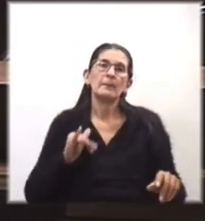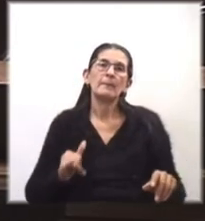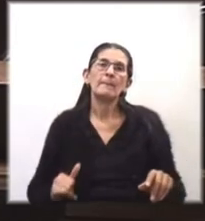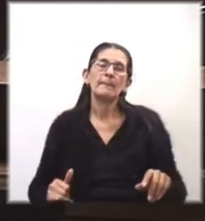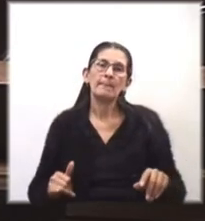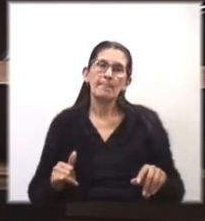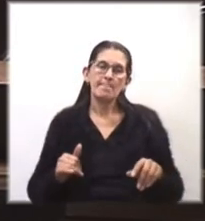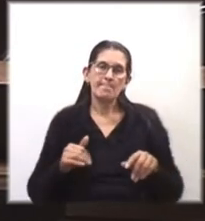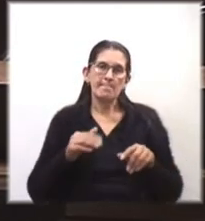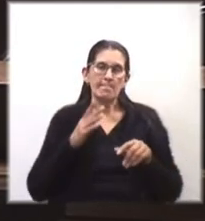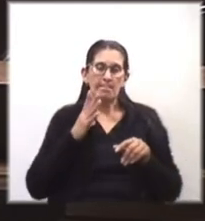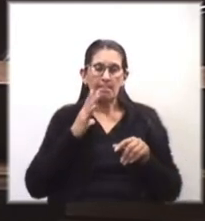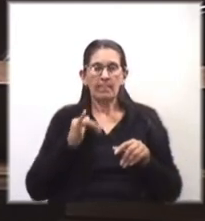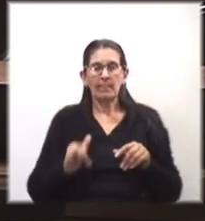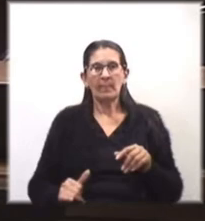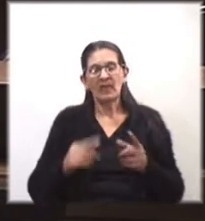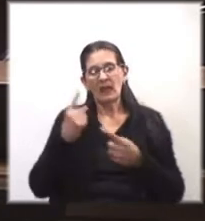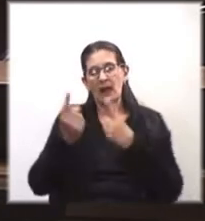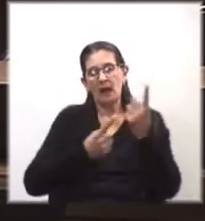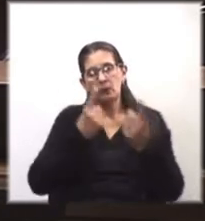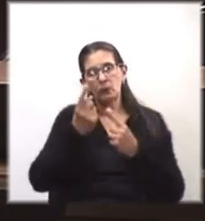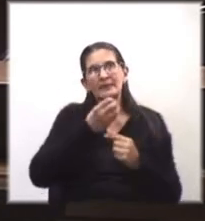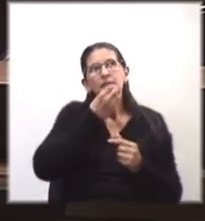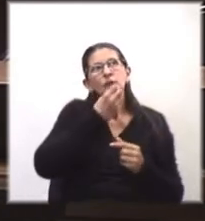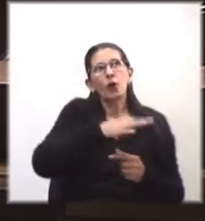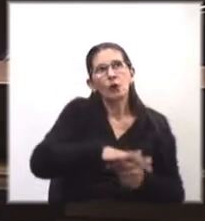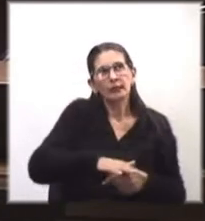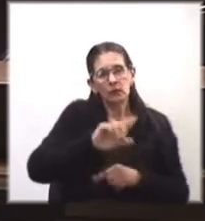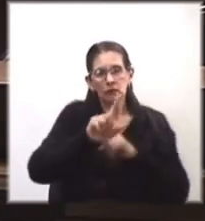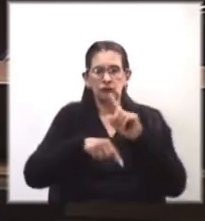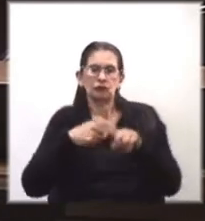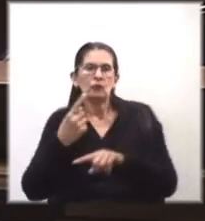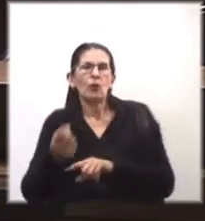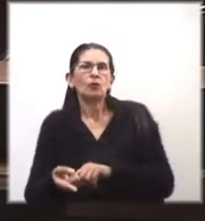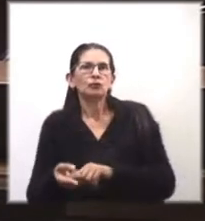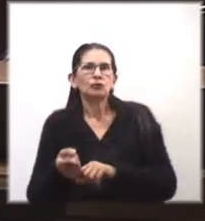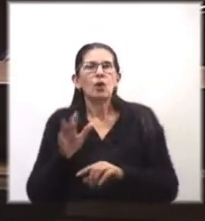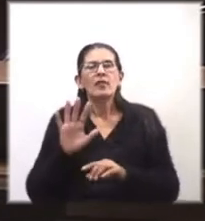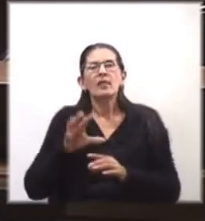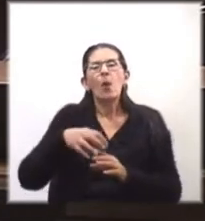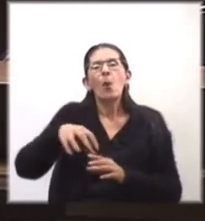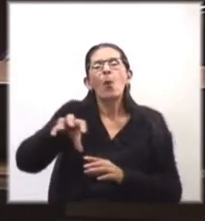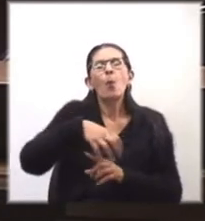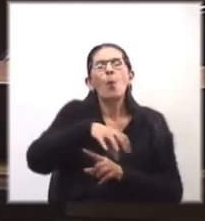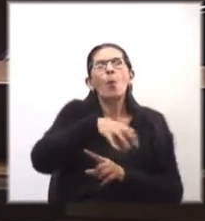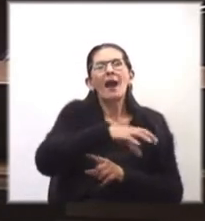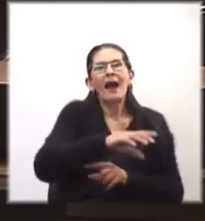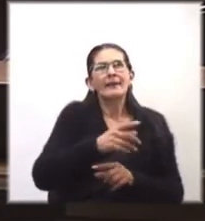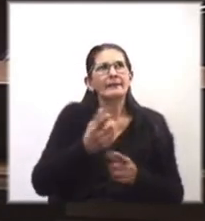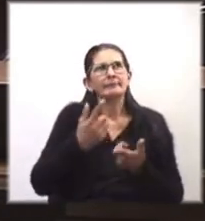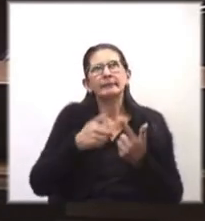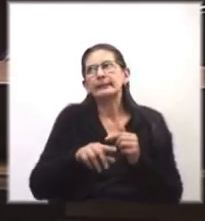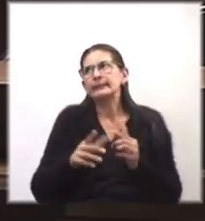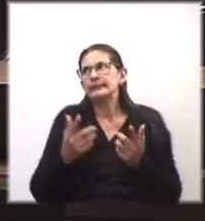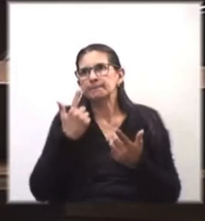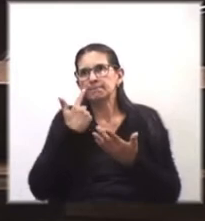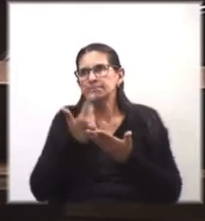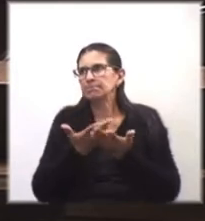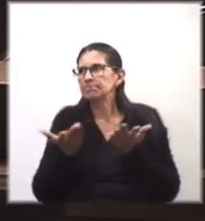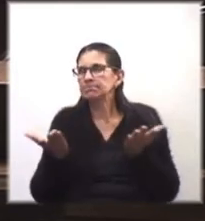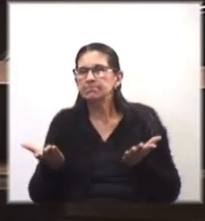tenían criterios, algunos históricos, pero otros de lugares en los cuales no quedaran expuestos y